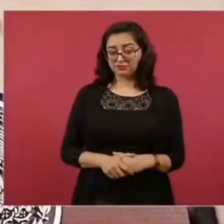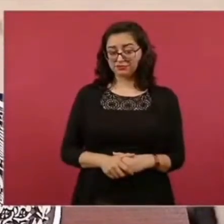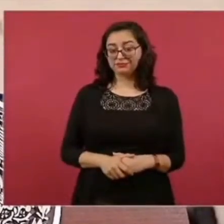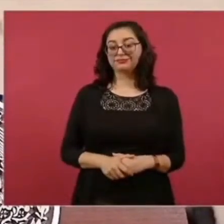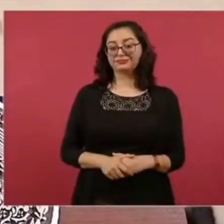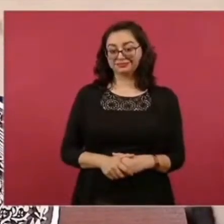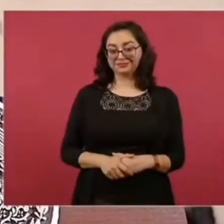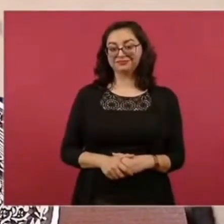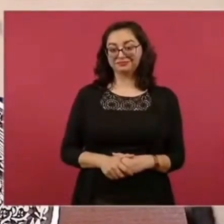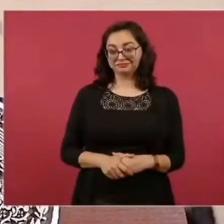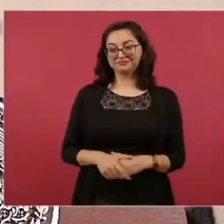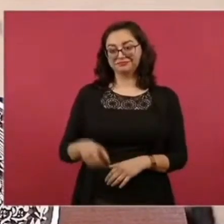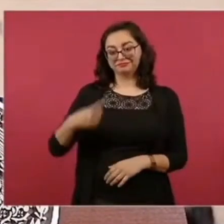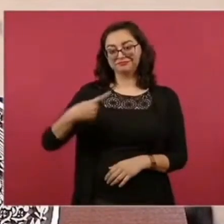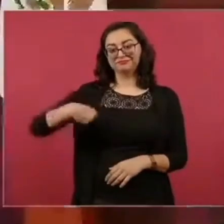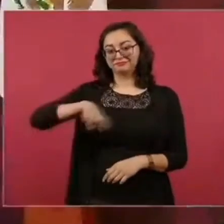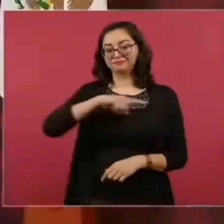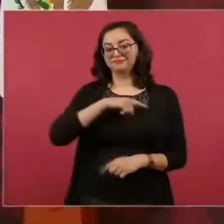el amor al pueblo.